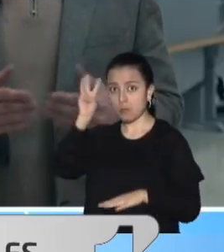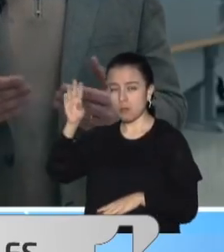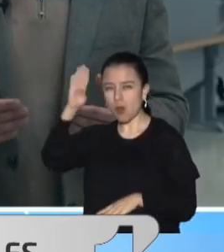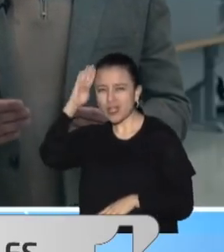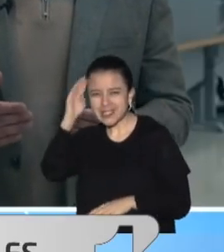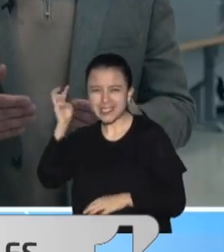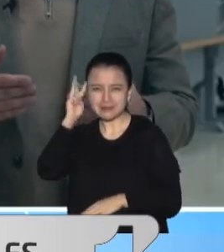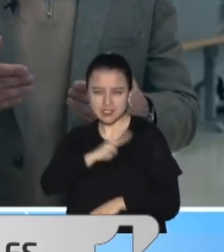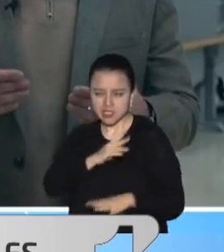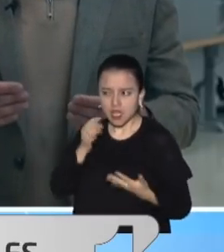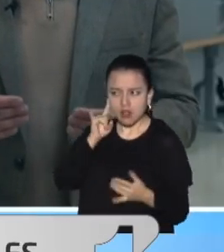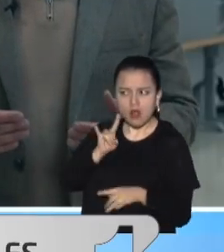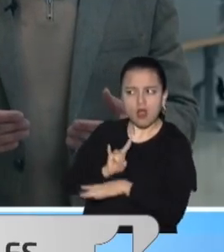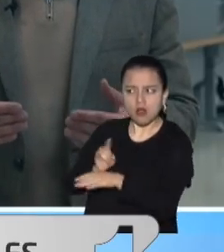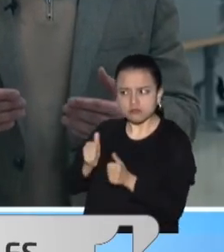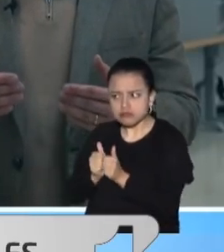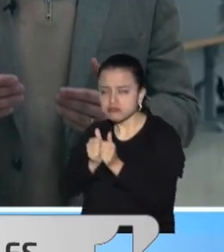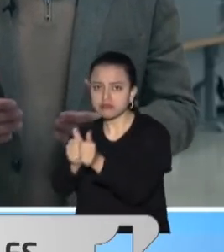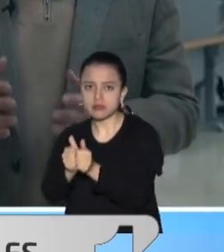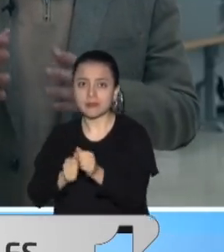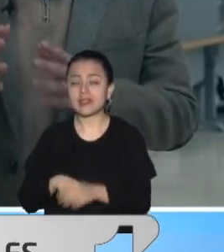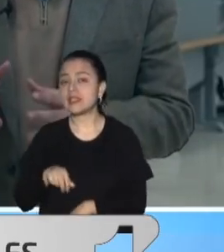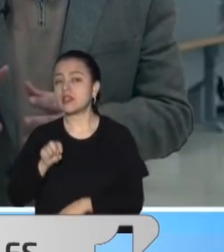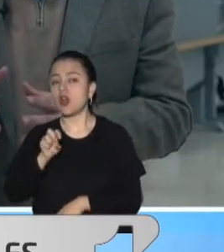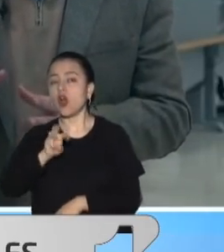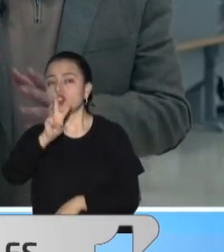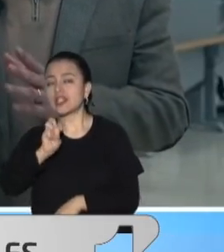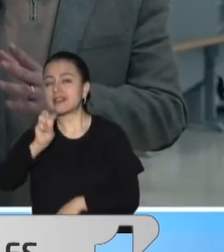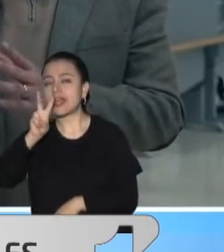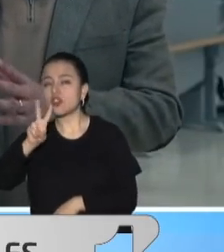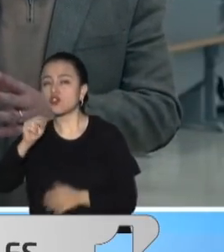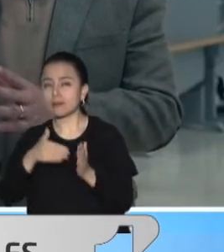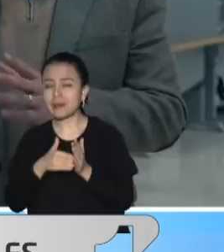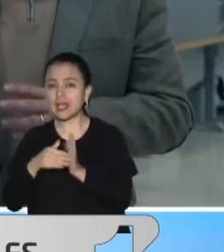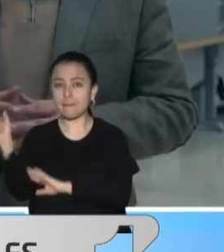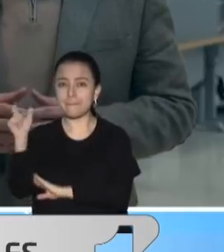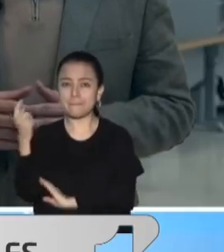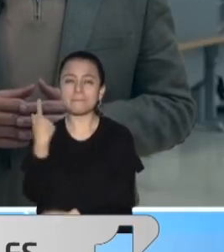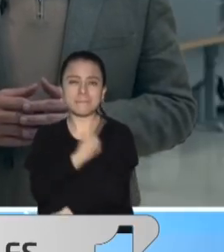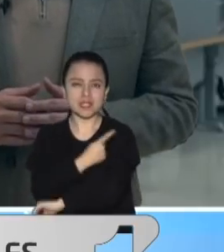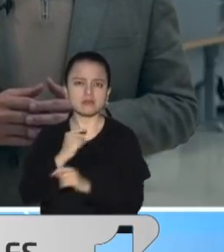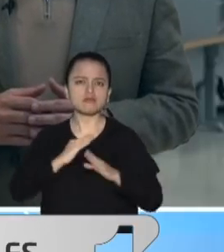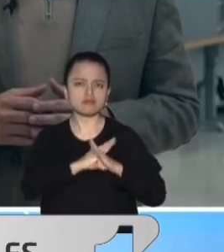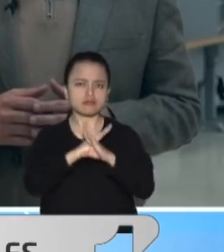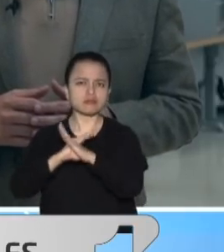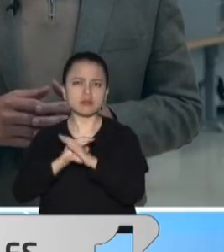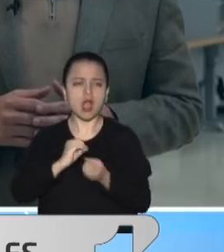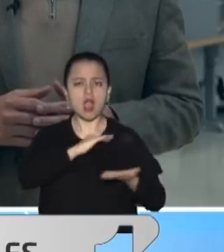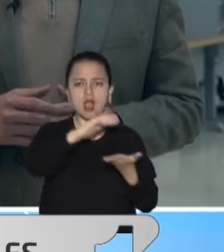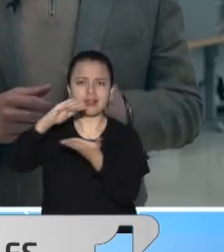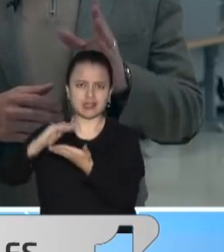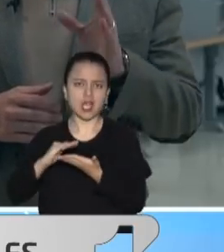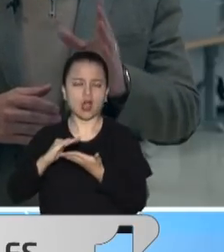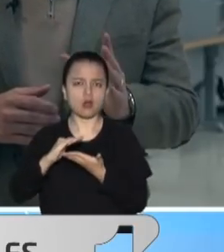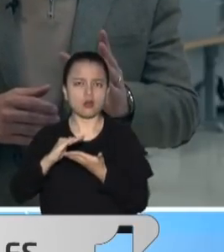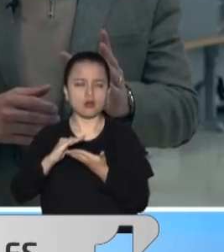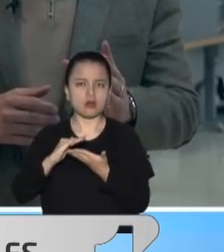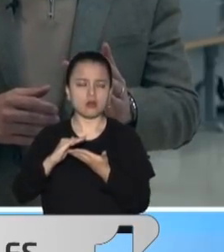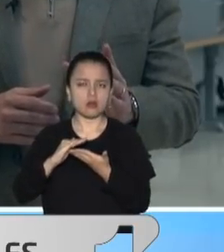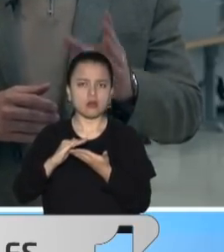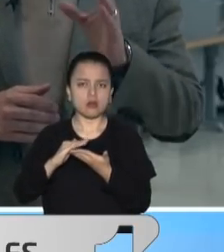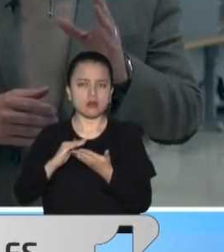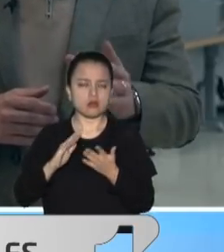militares han transportado 82.700 vacunas por la salud de los colombianos.